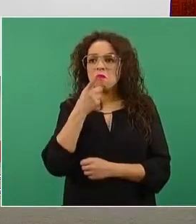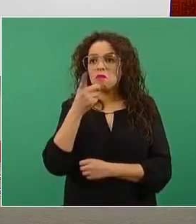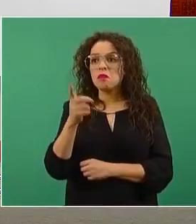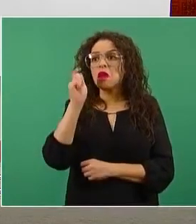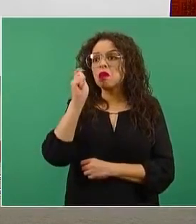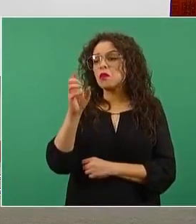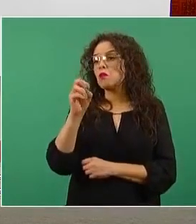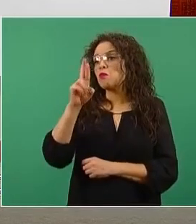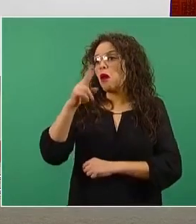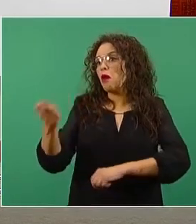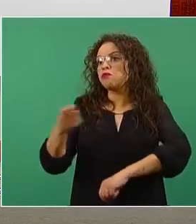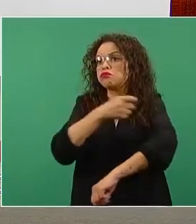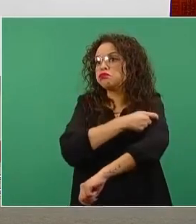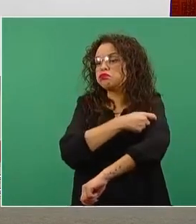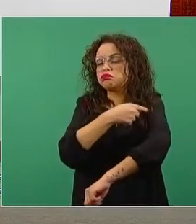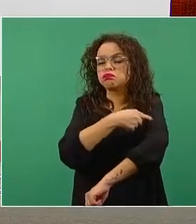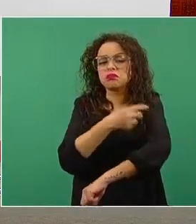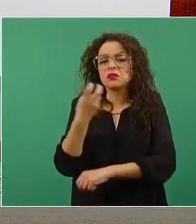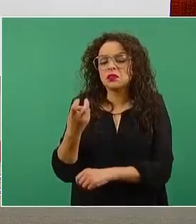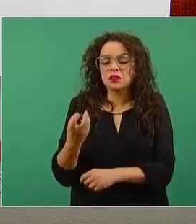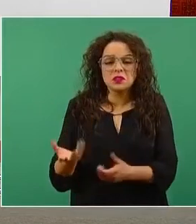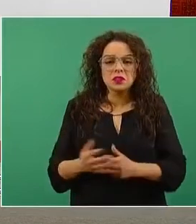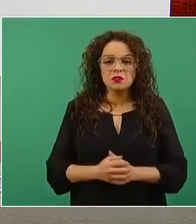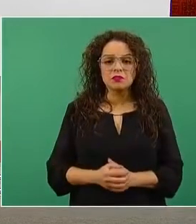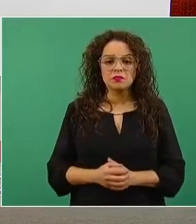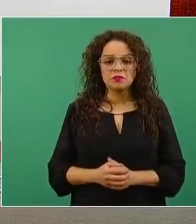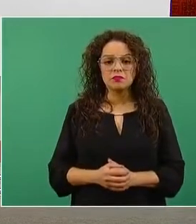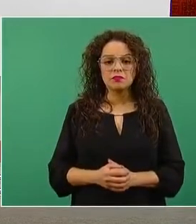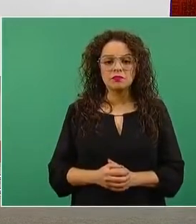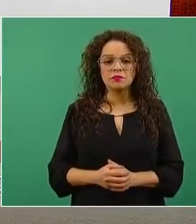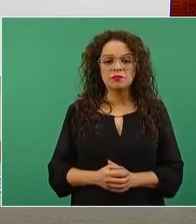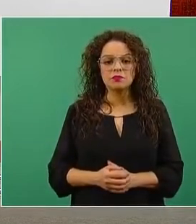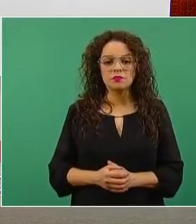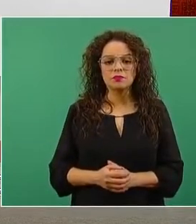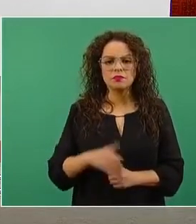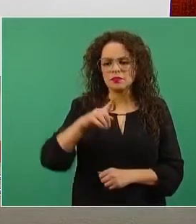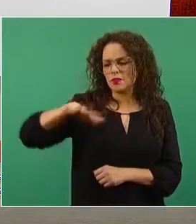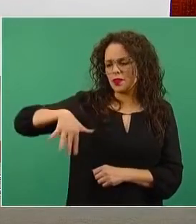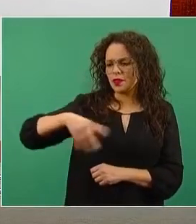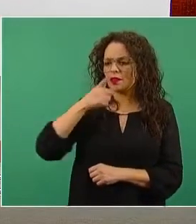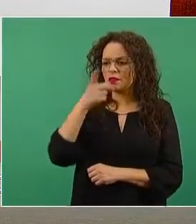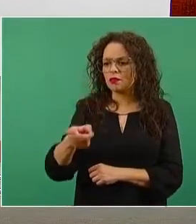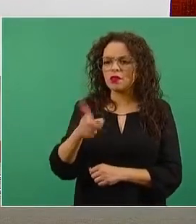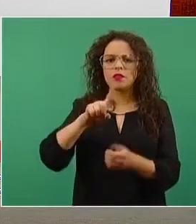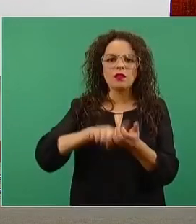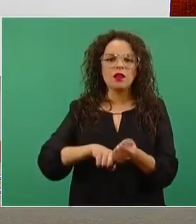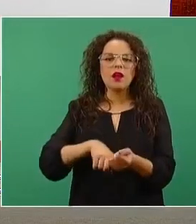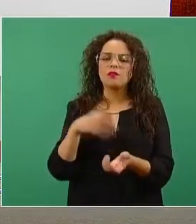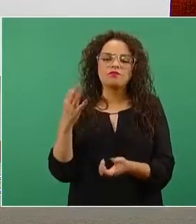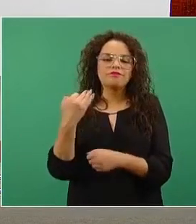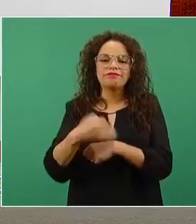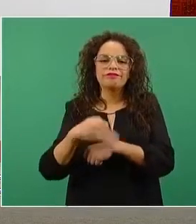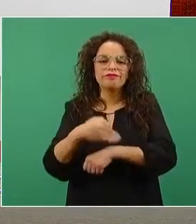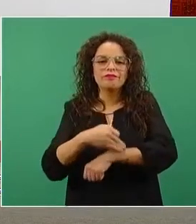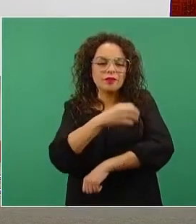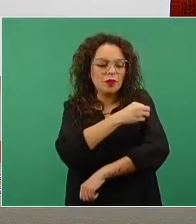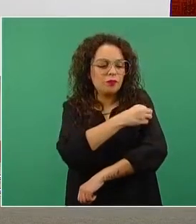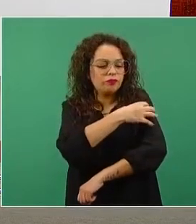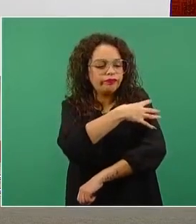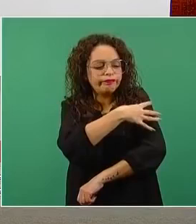a la vacunación, independientemente de que sean algo como lo que nos decía, locales o temporales, y para lo que